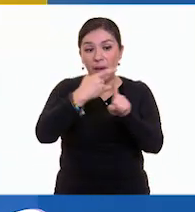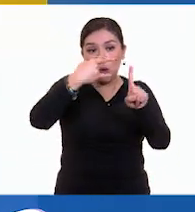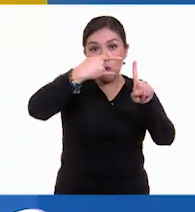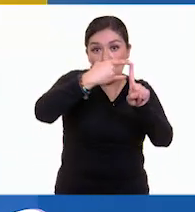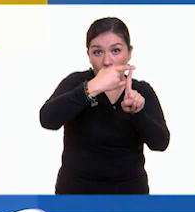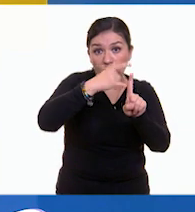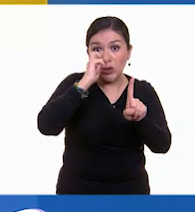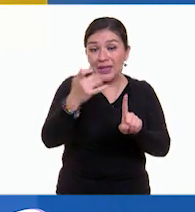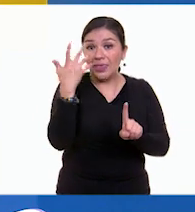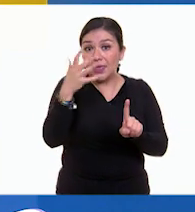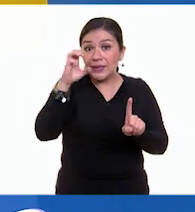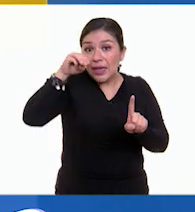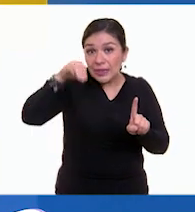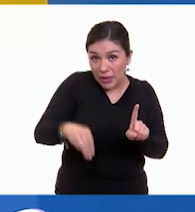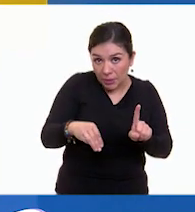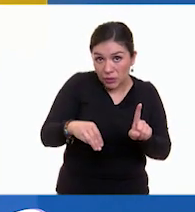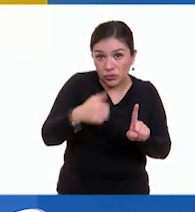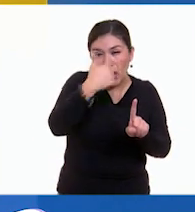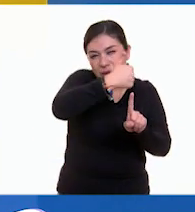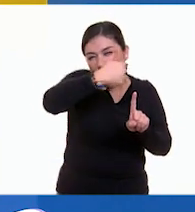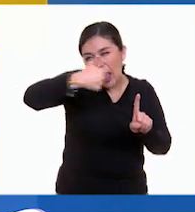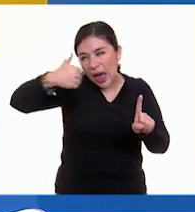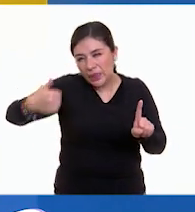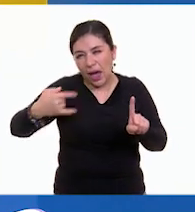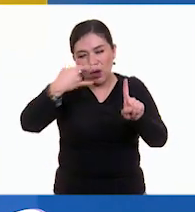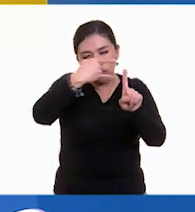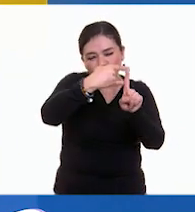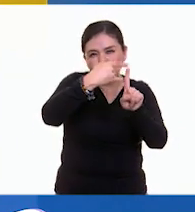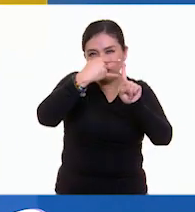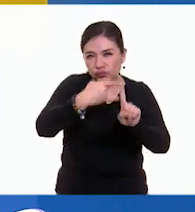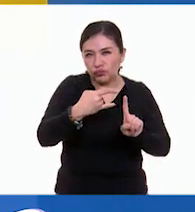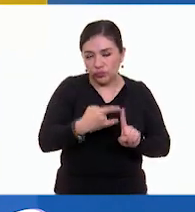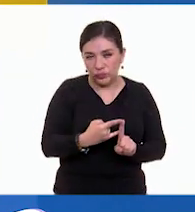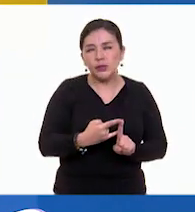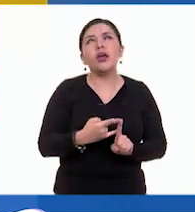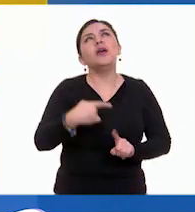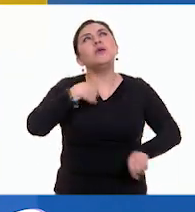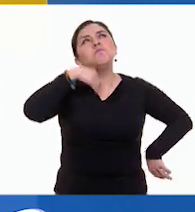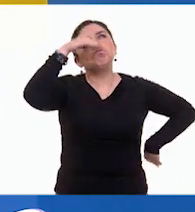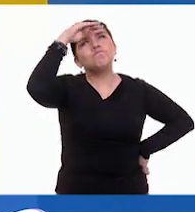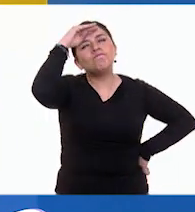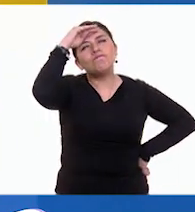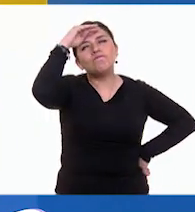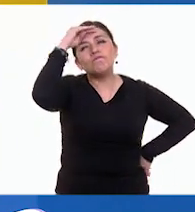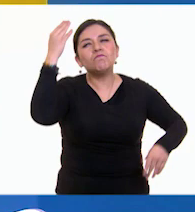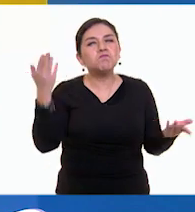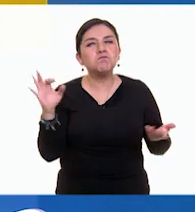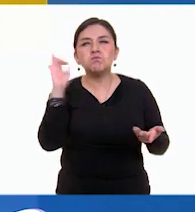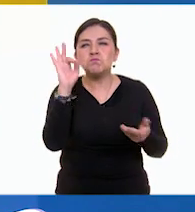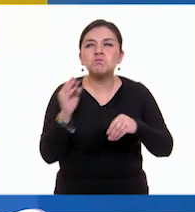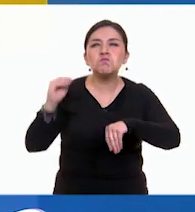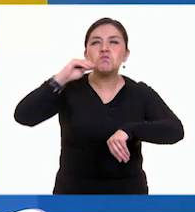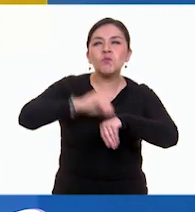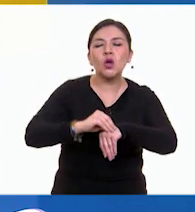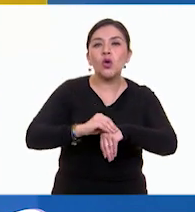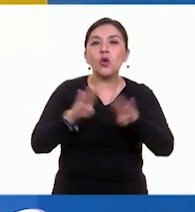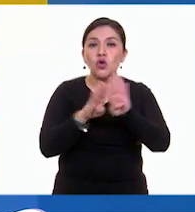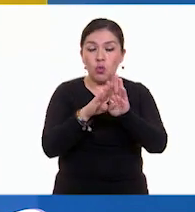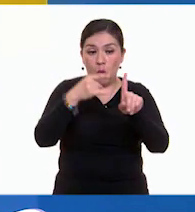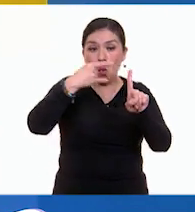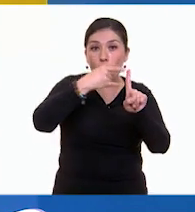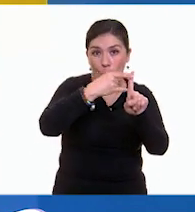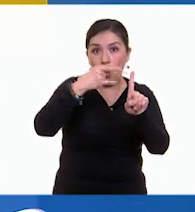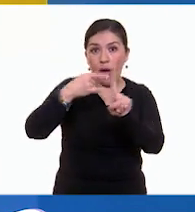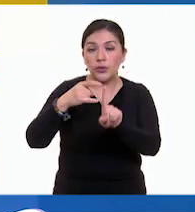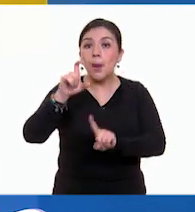mide 10 centímetros en cada una de sus dimensiones, estaba pensando si podemos usar losetas